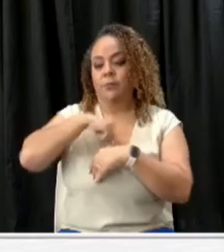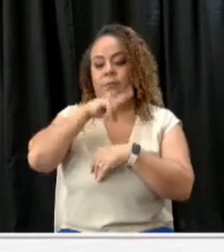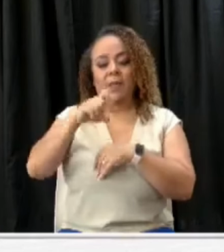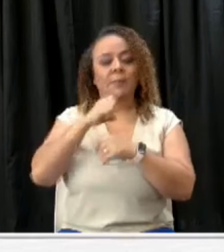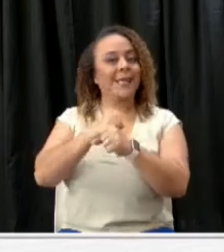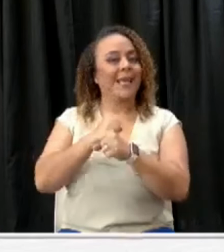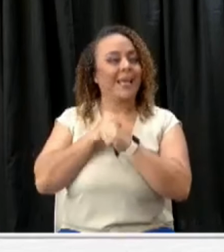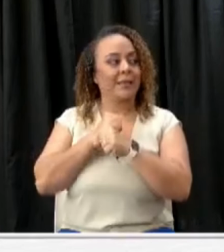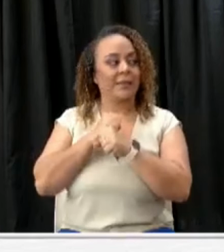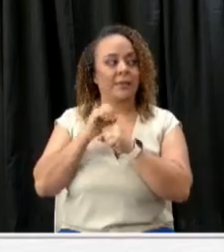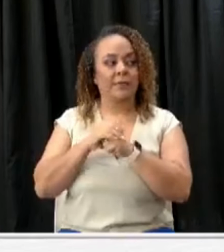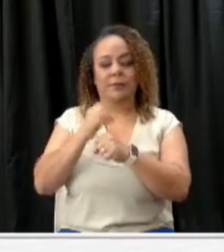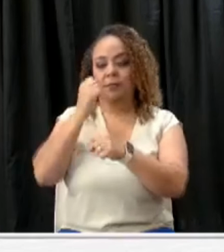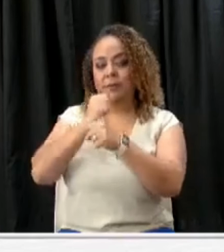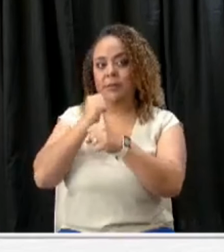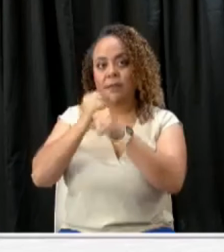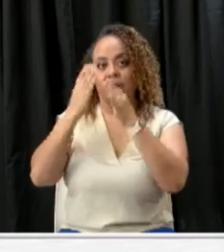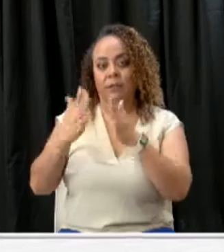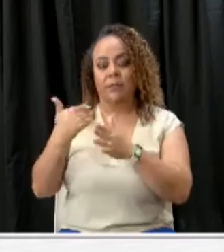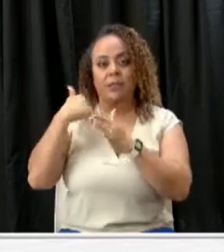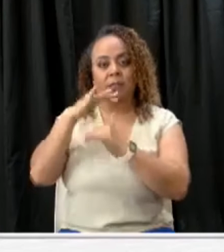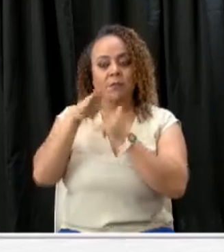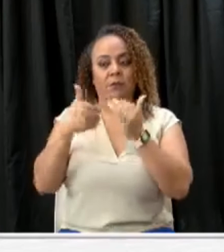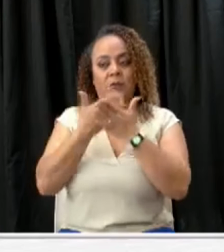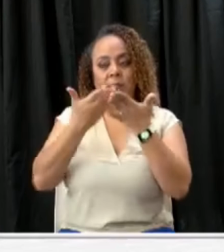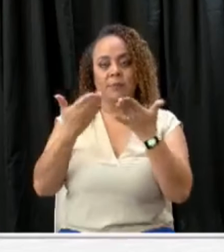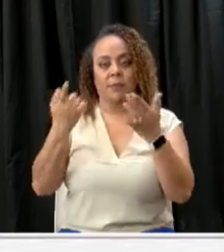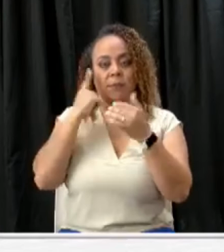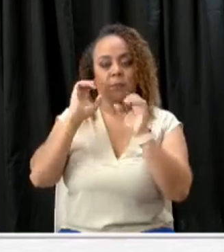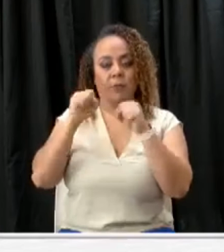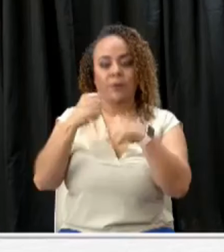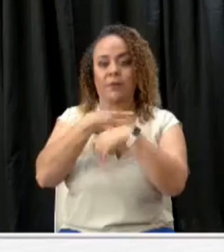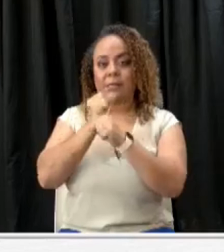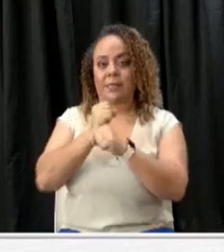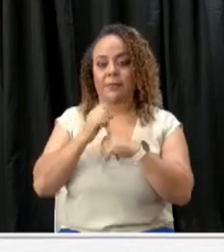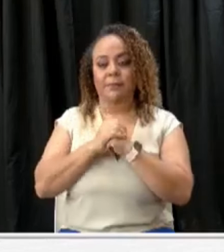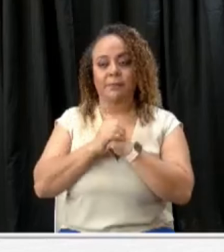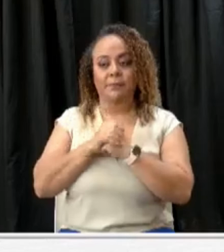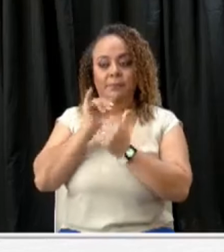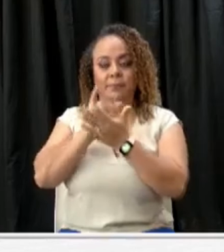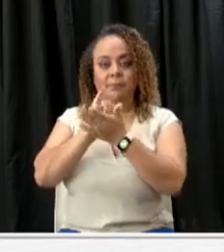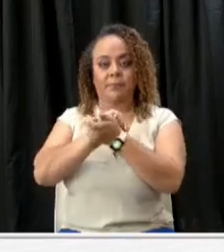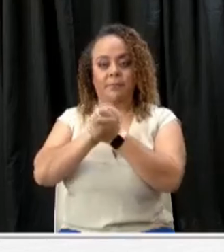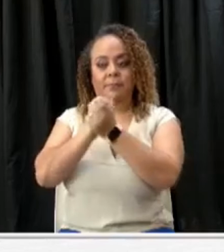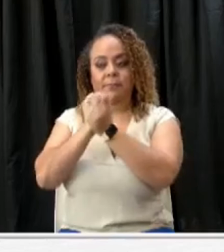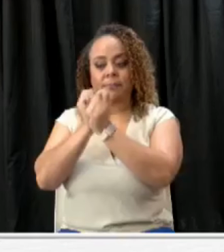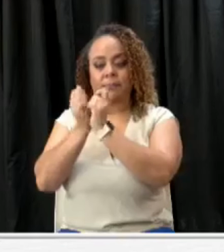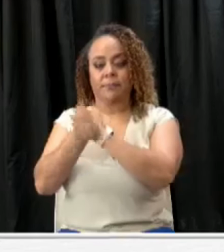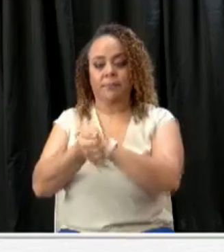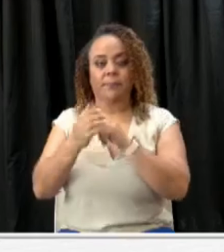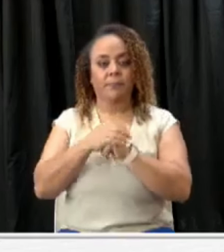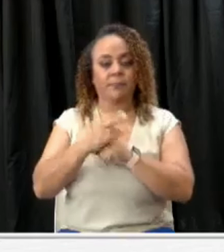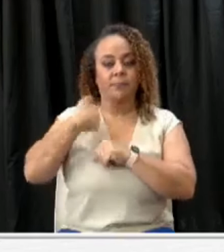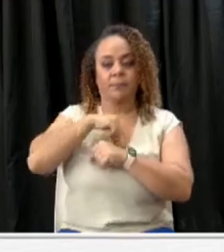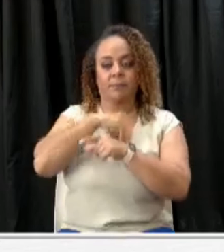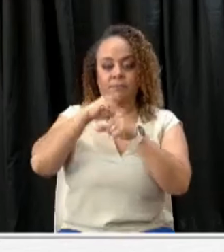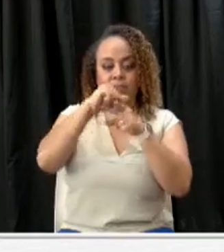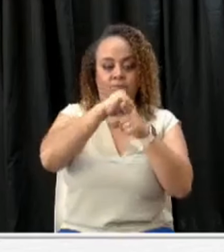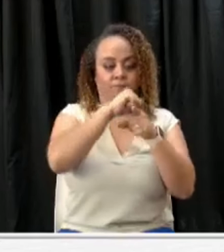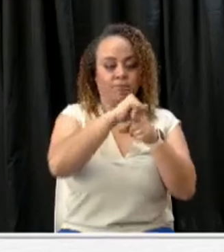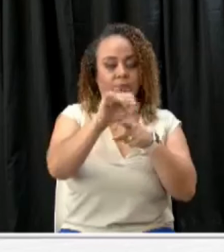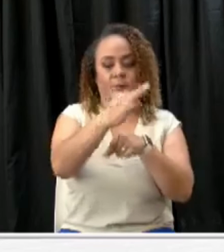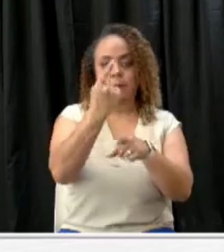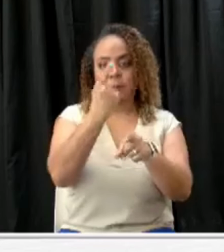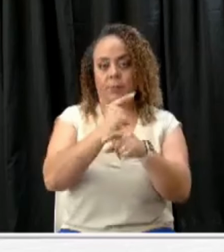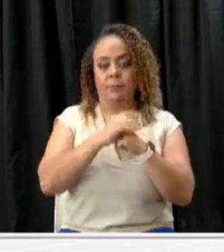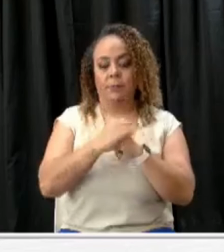garantizar que los trabajadores tienen todas las herramientas para poder realizar esos cambios, que los hemos entrenado de manera